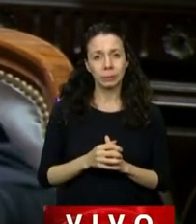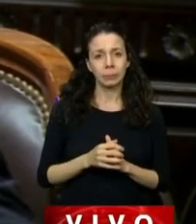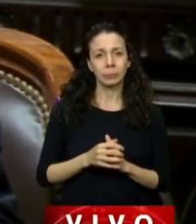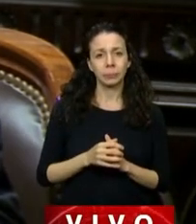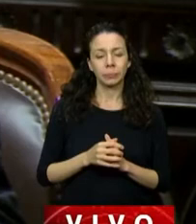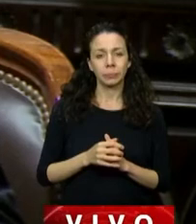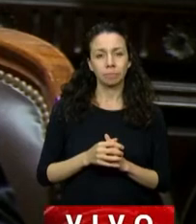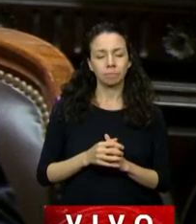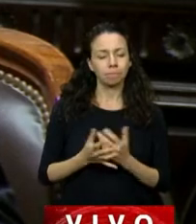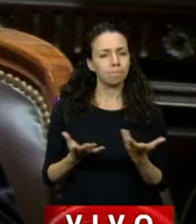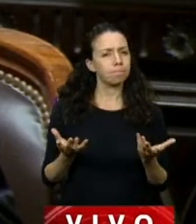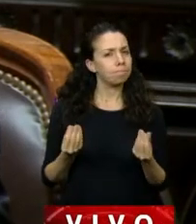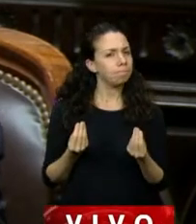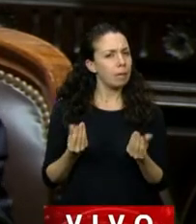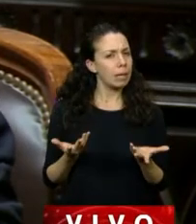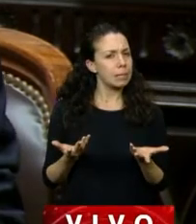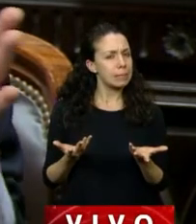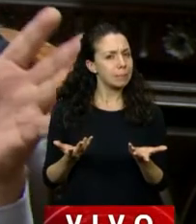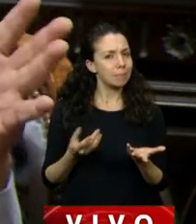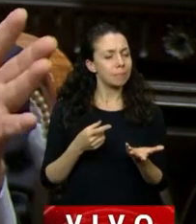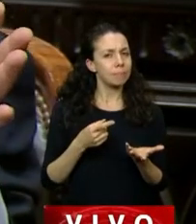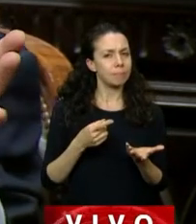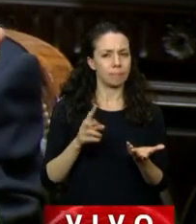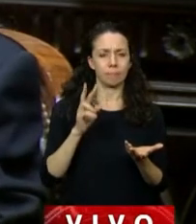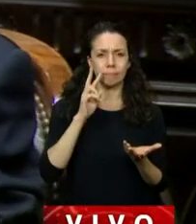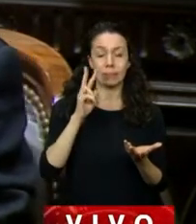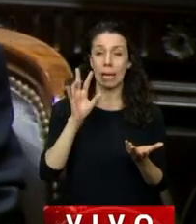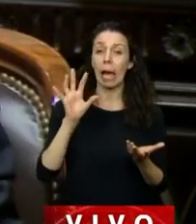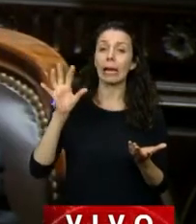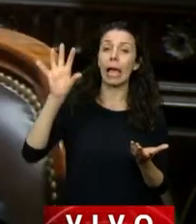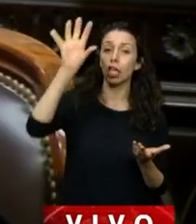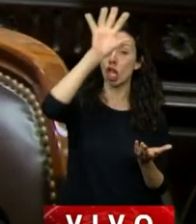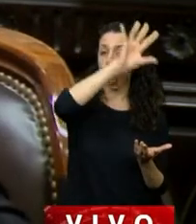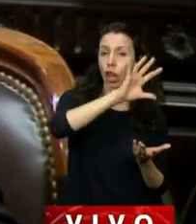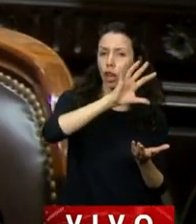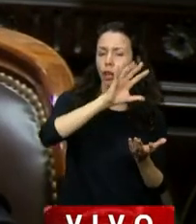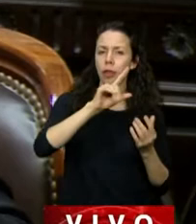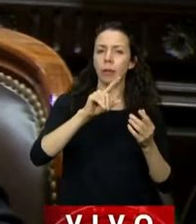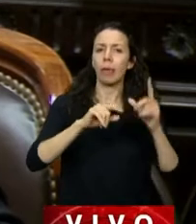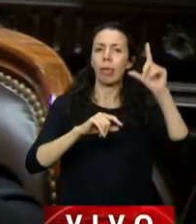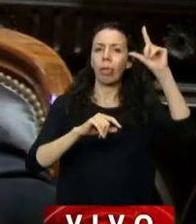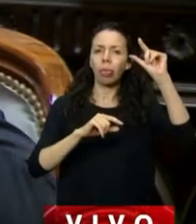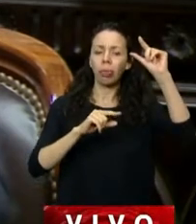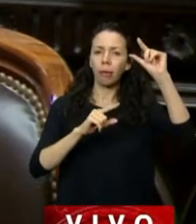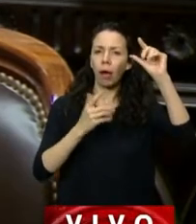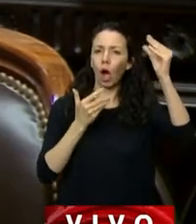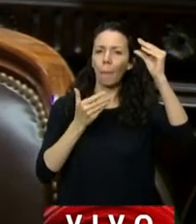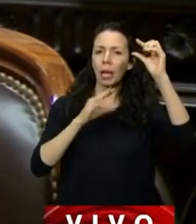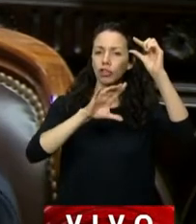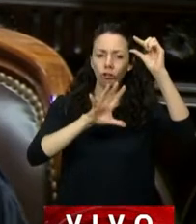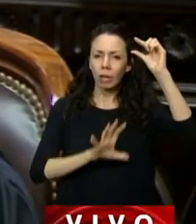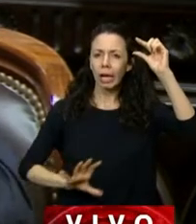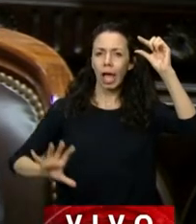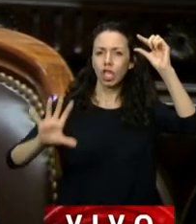¿Qué significa esto? Que hay grandes asimetrías en esta región con respecto a las otras del